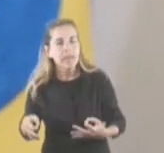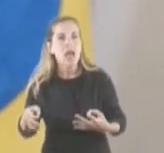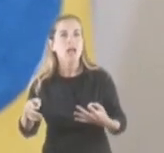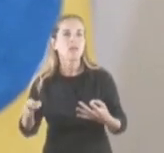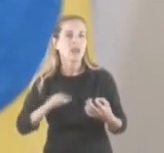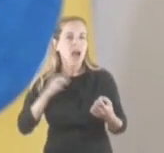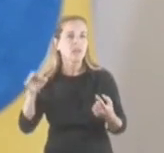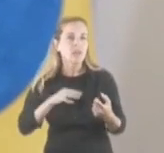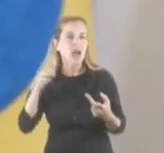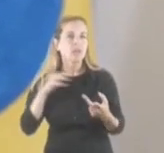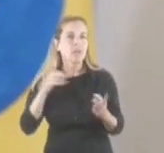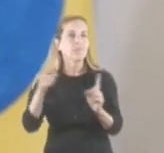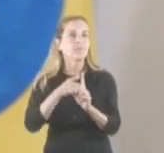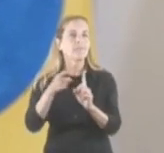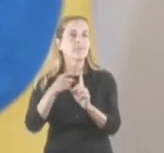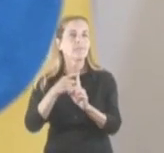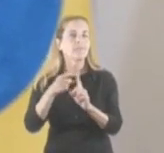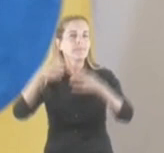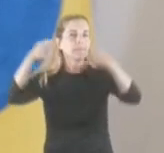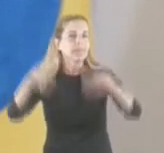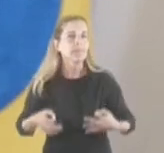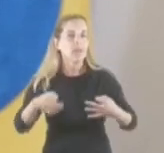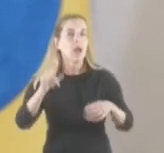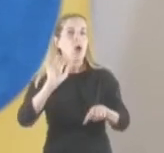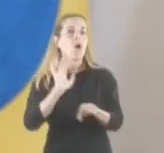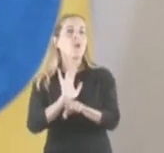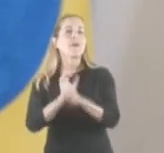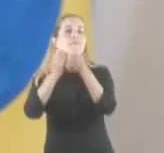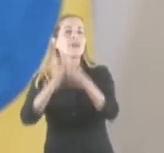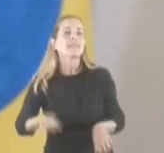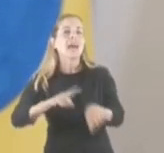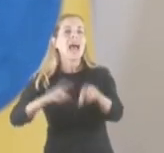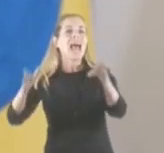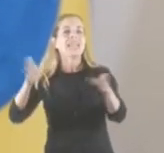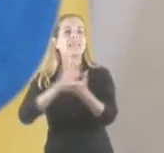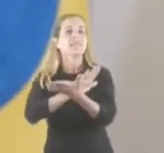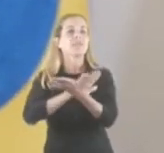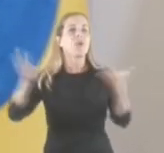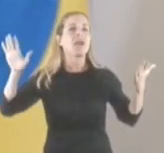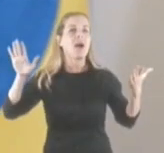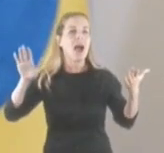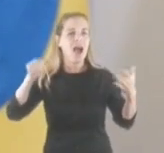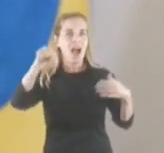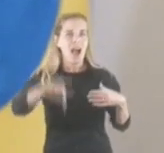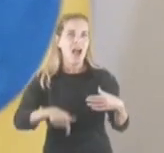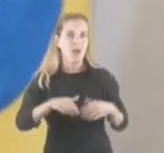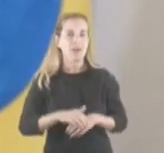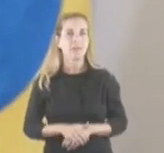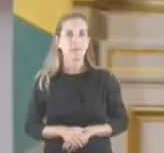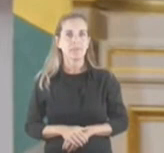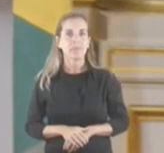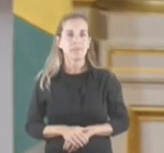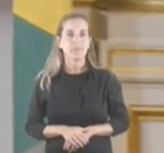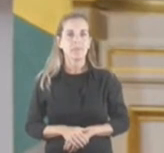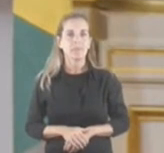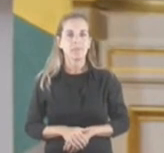de relaciones diplomáticas, estamos dando inicio a otra etapa. Sinto que agora, quando a Argentina e o Brasil estão completando 200 anos